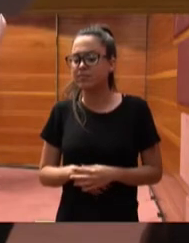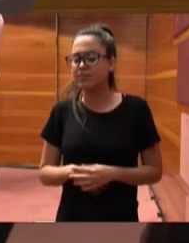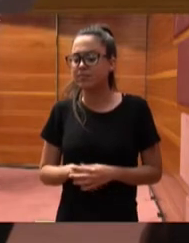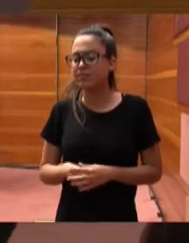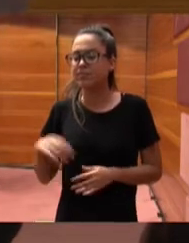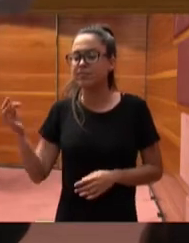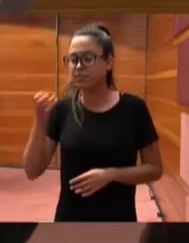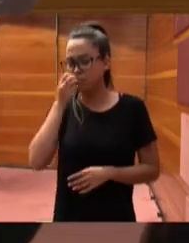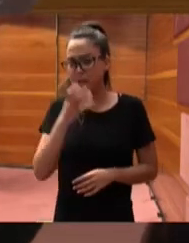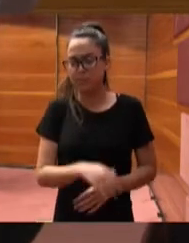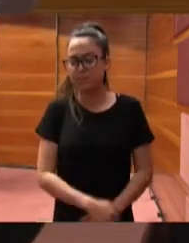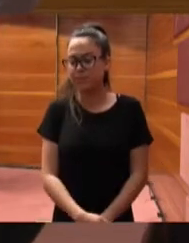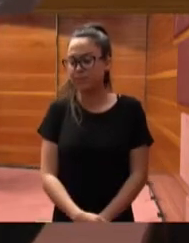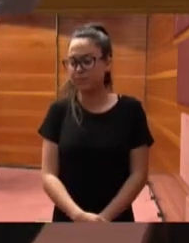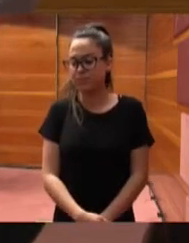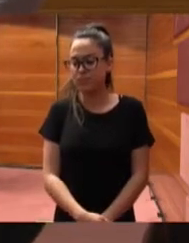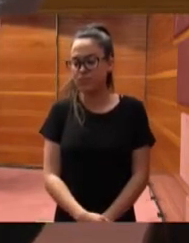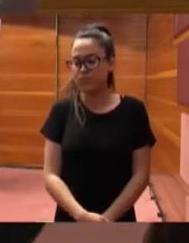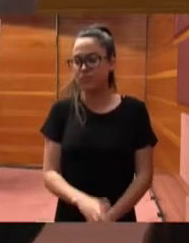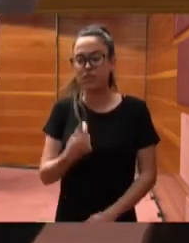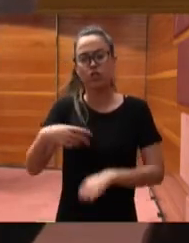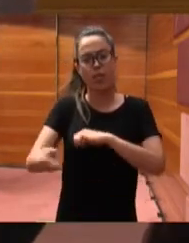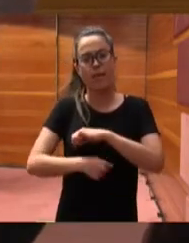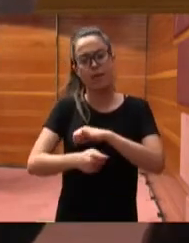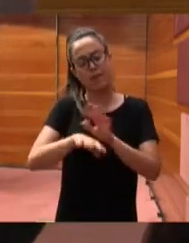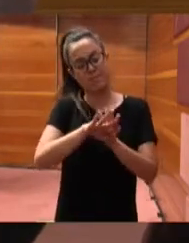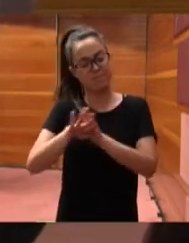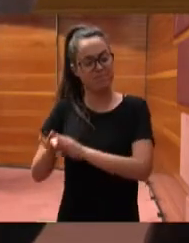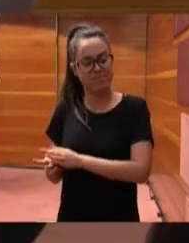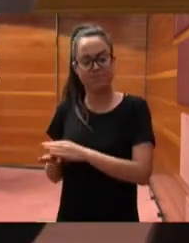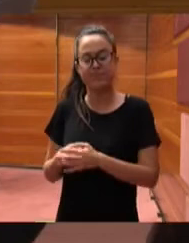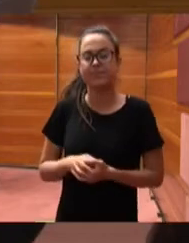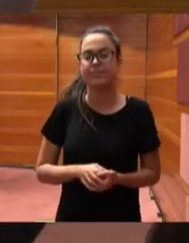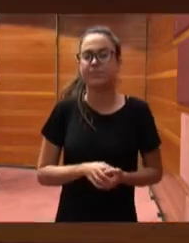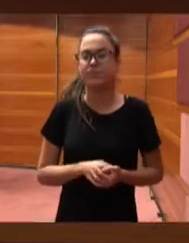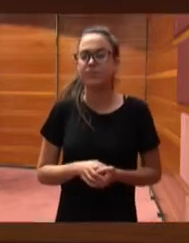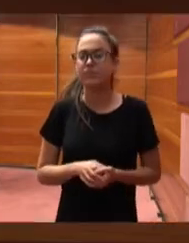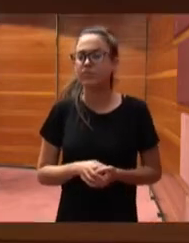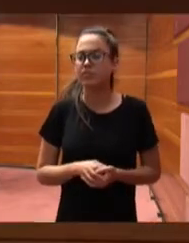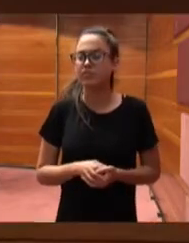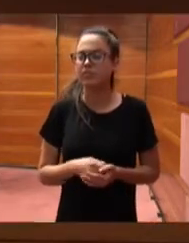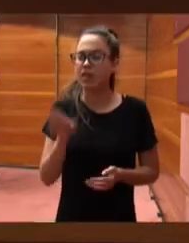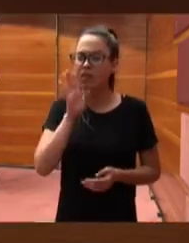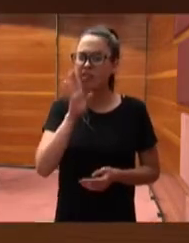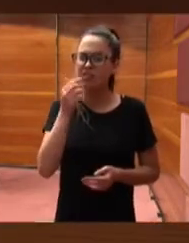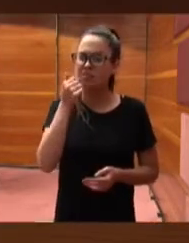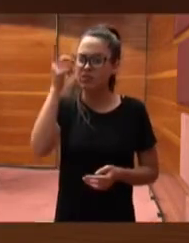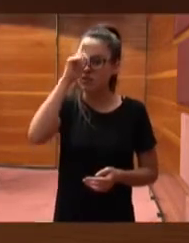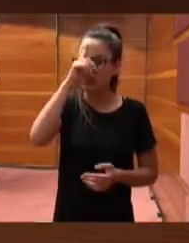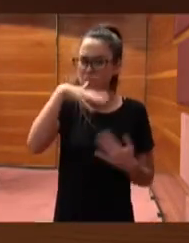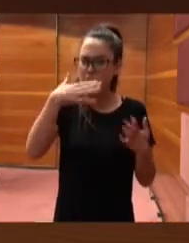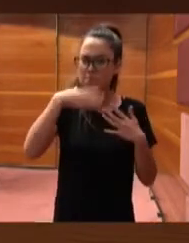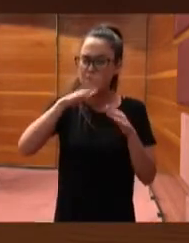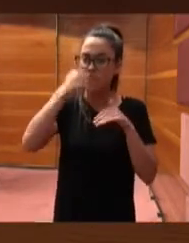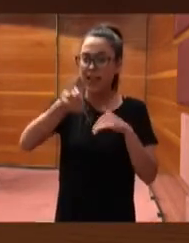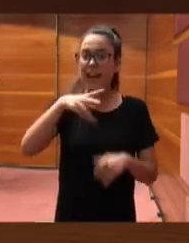Yendo más allá, salimos de nuestra ciudad. ¿Cuáles son? Bueno, de hecho, no sé si lo hemos dicho, lo hemos comentado fuera. Nagore se va